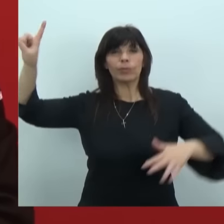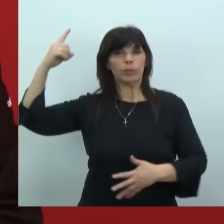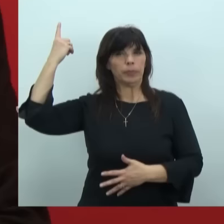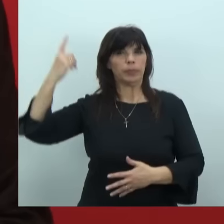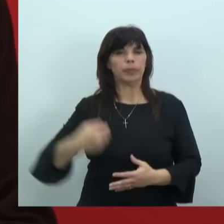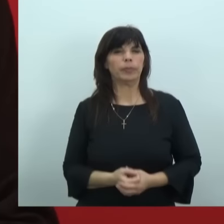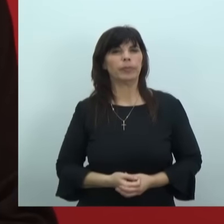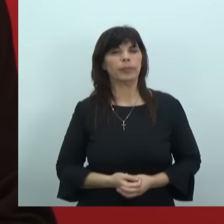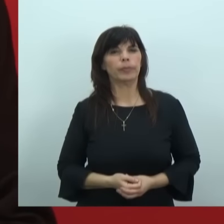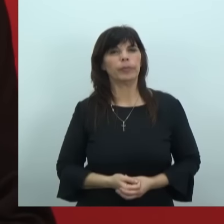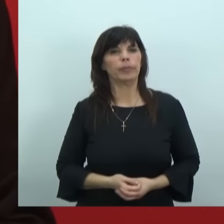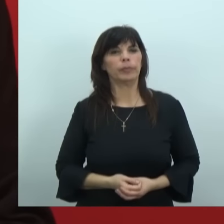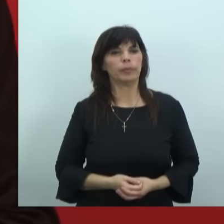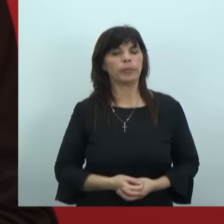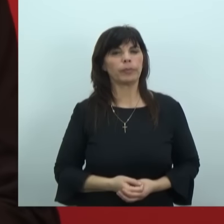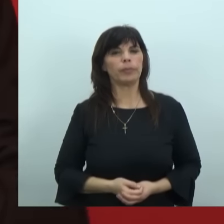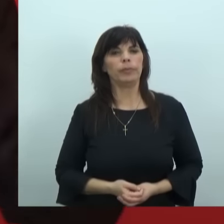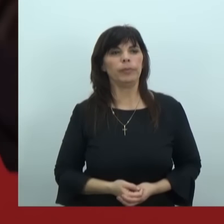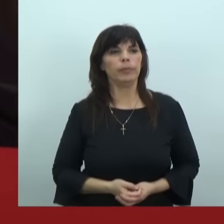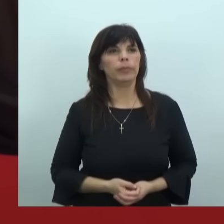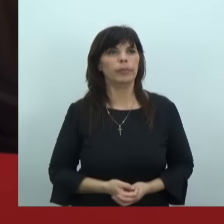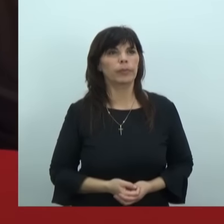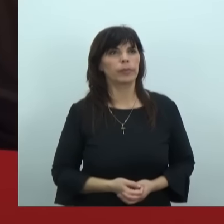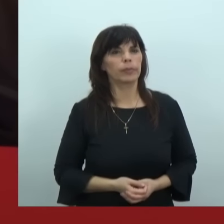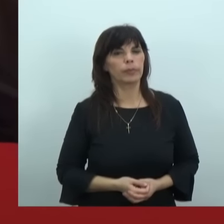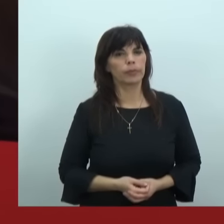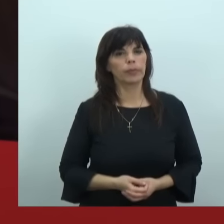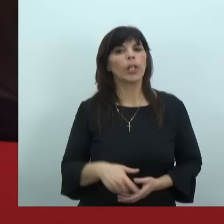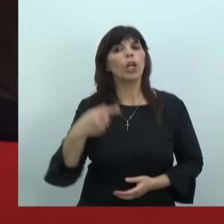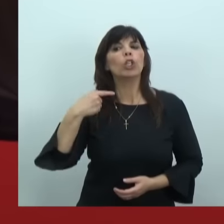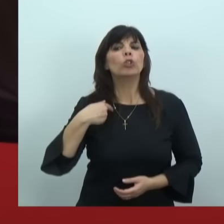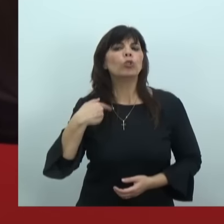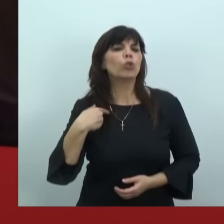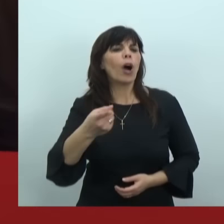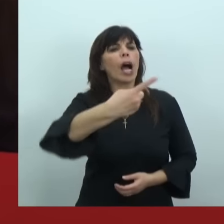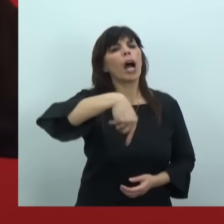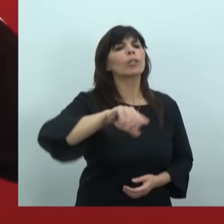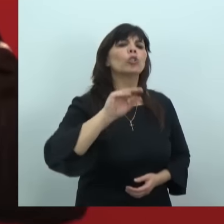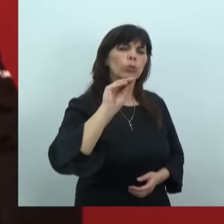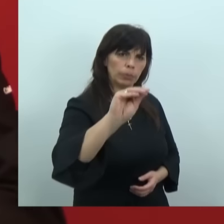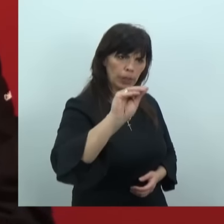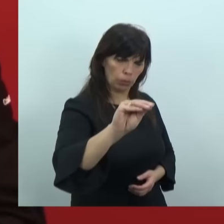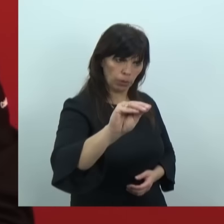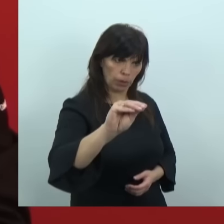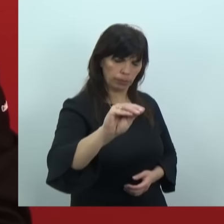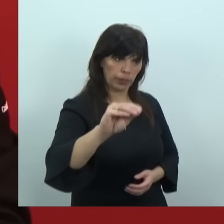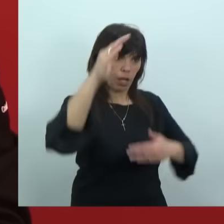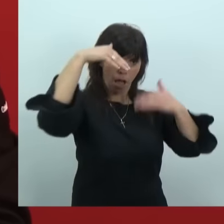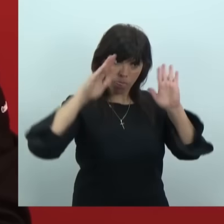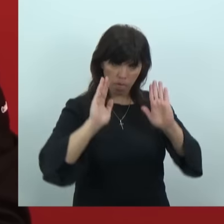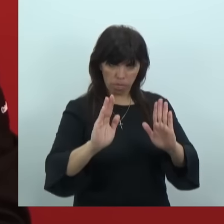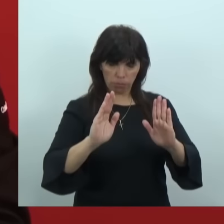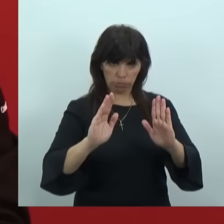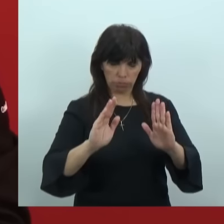¿Sabes, querido oyente? Quiero preguntaros una cosa con la mano al corazón y quiero que estéis atentos a lo que voy a decir ahora.